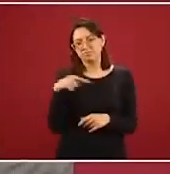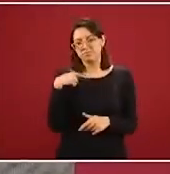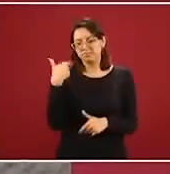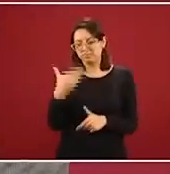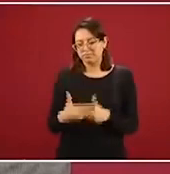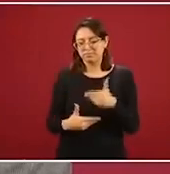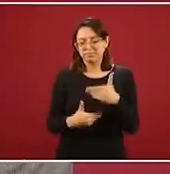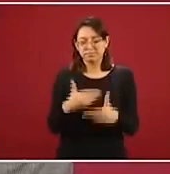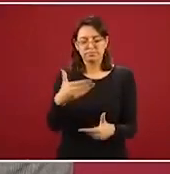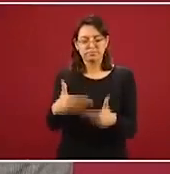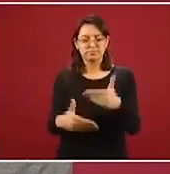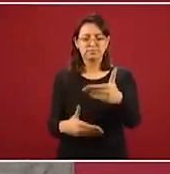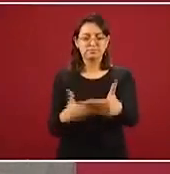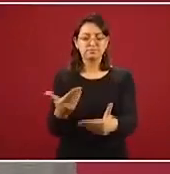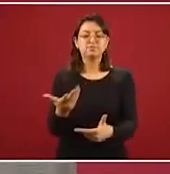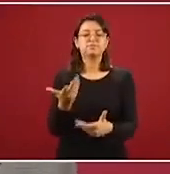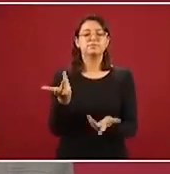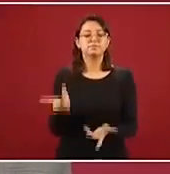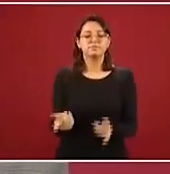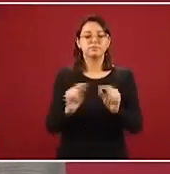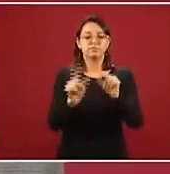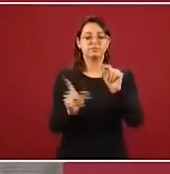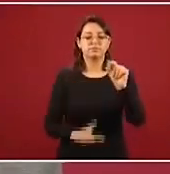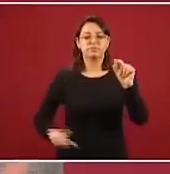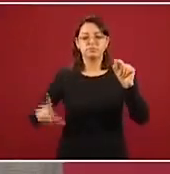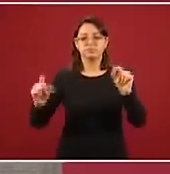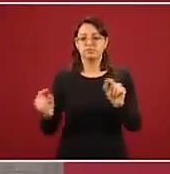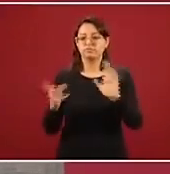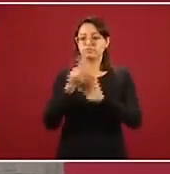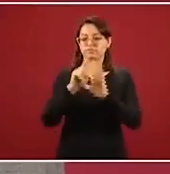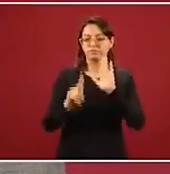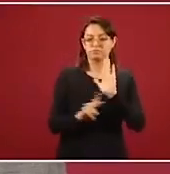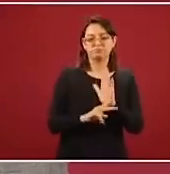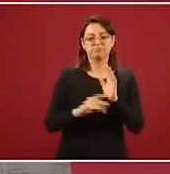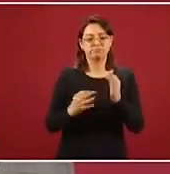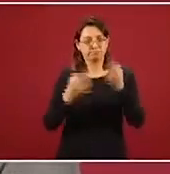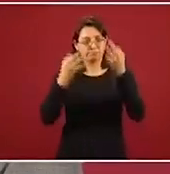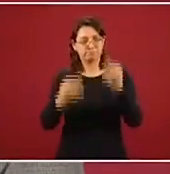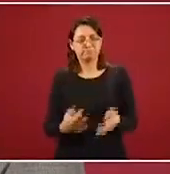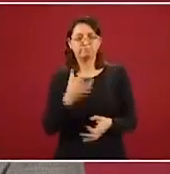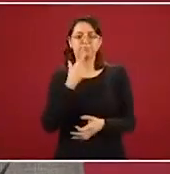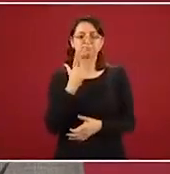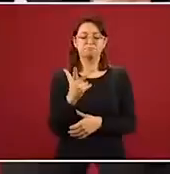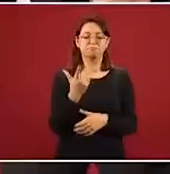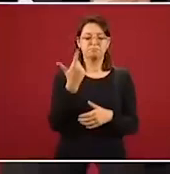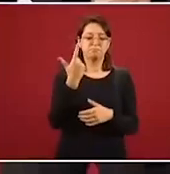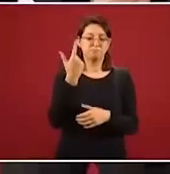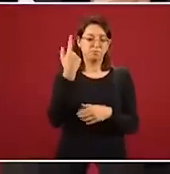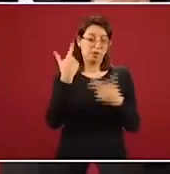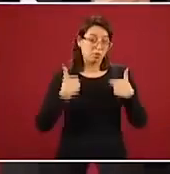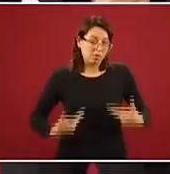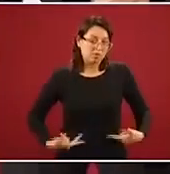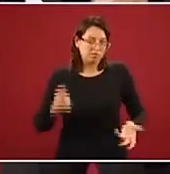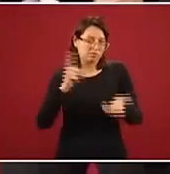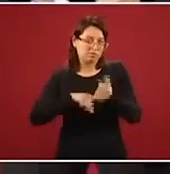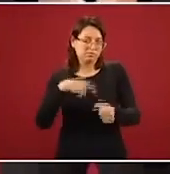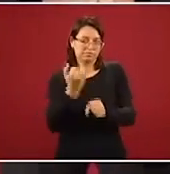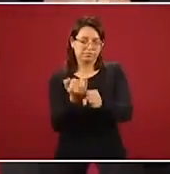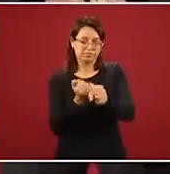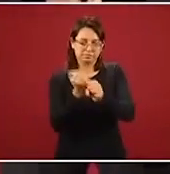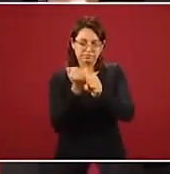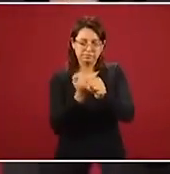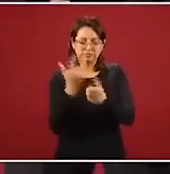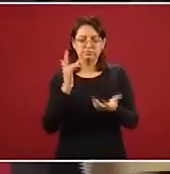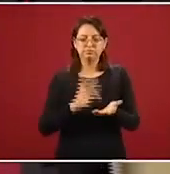en México también a tener cada vez mejores estándares y mejores prácticas en la investigación que involucra a sujetos humanos.